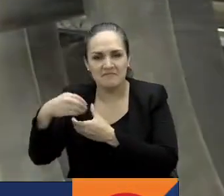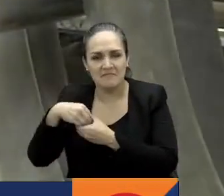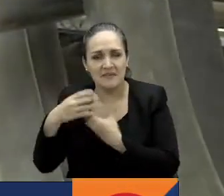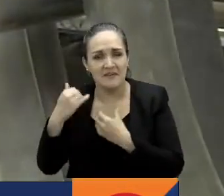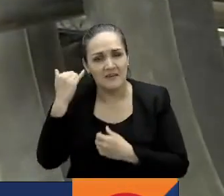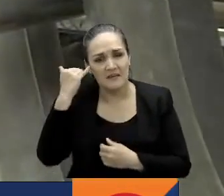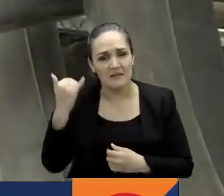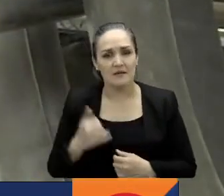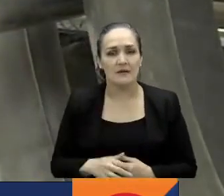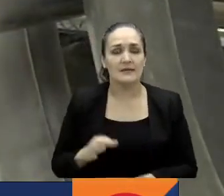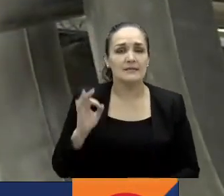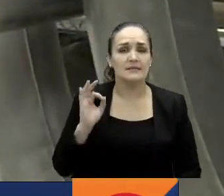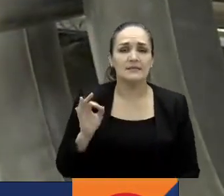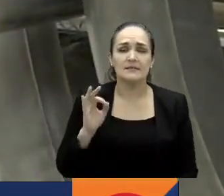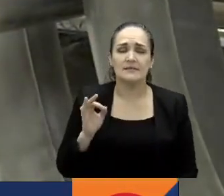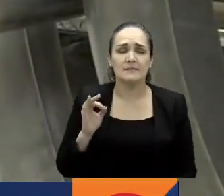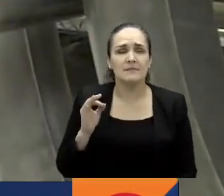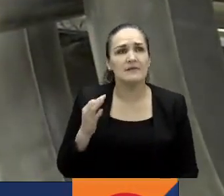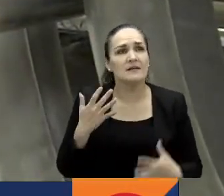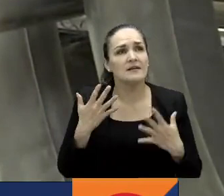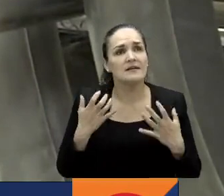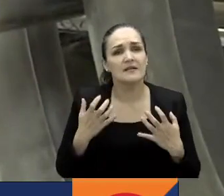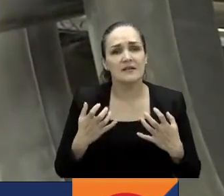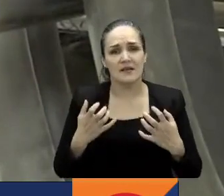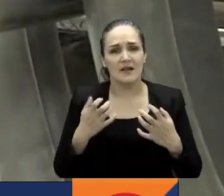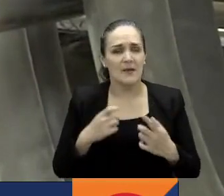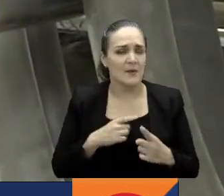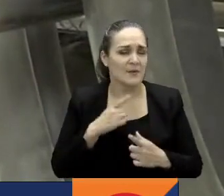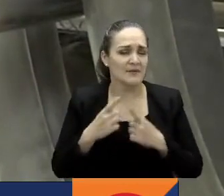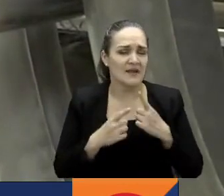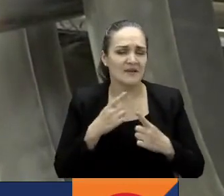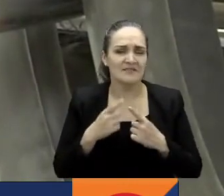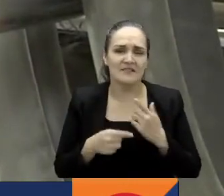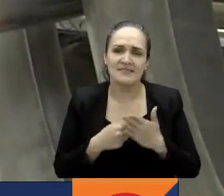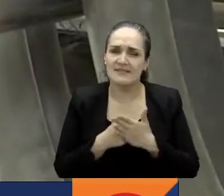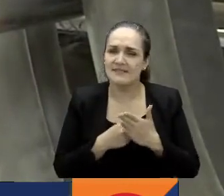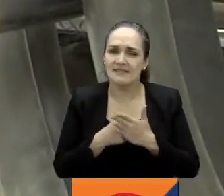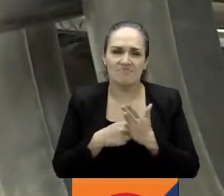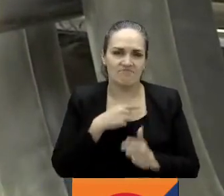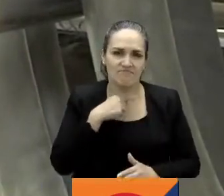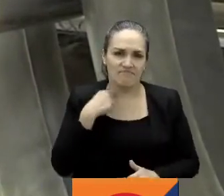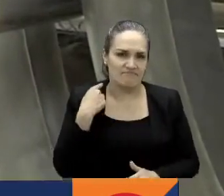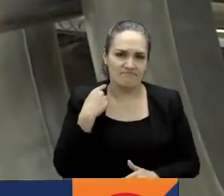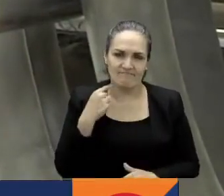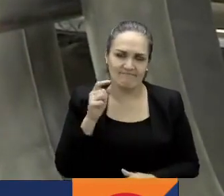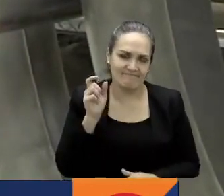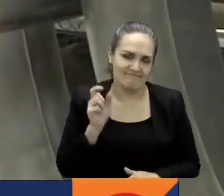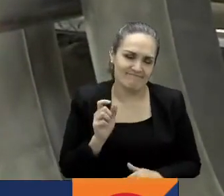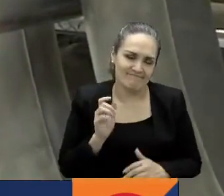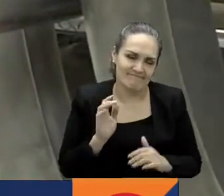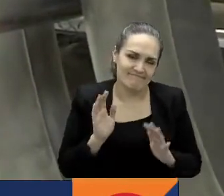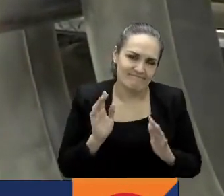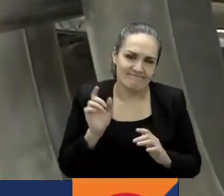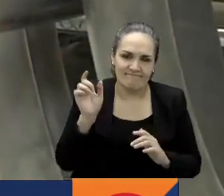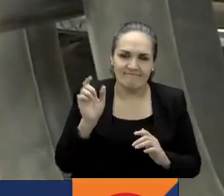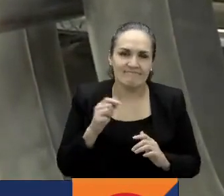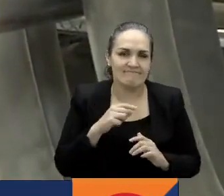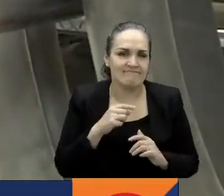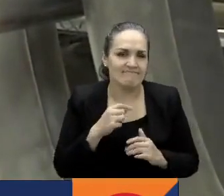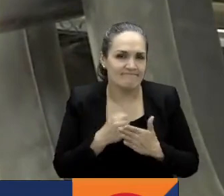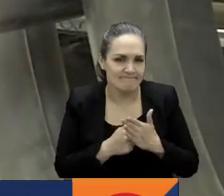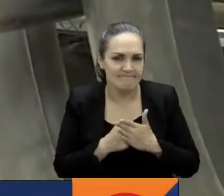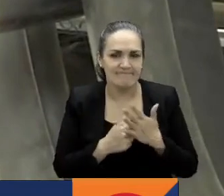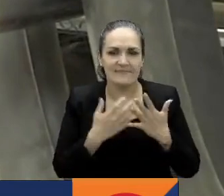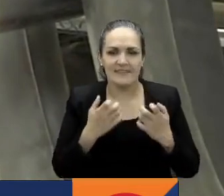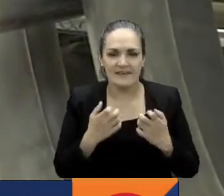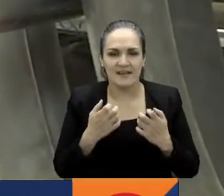Siempre quiso tener un sueño que, bueno, él luchó y luchó y no lo pudo lograr, no lo pudo conseguir en su momento, pero sé